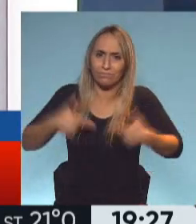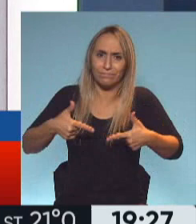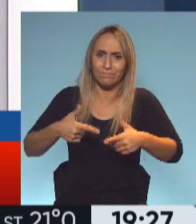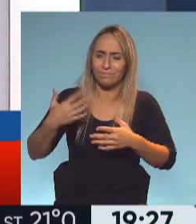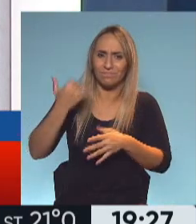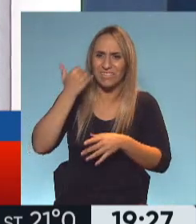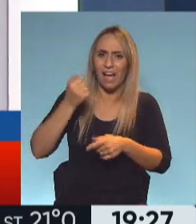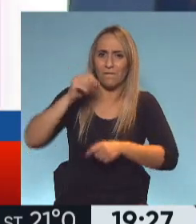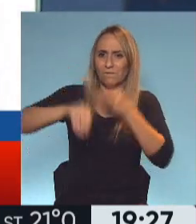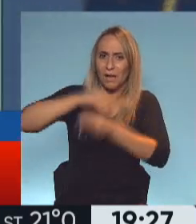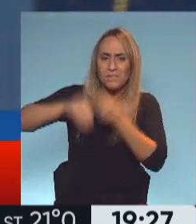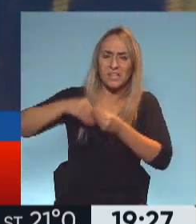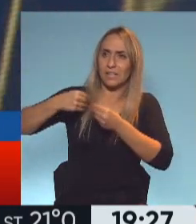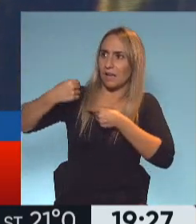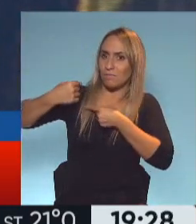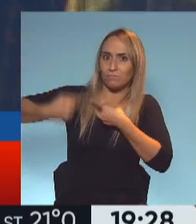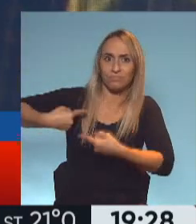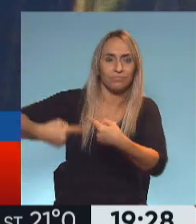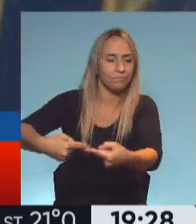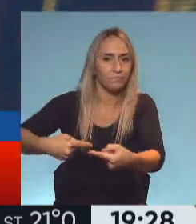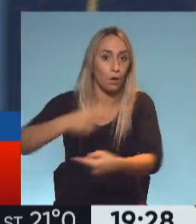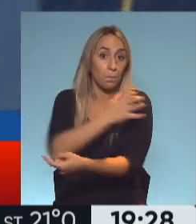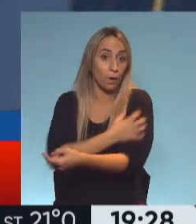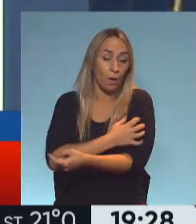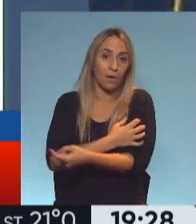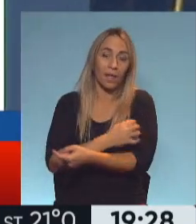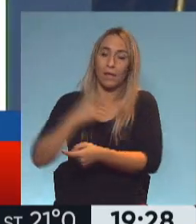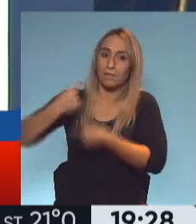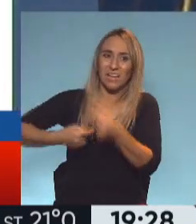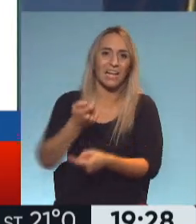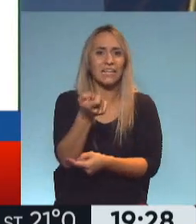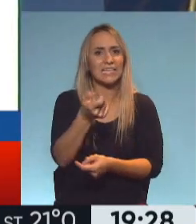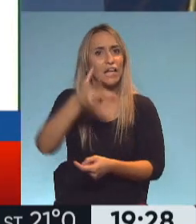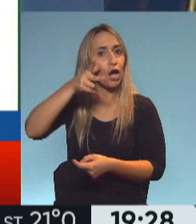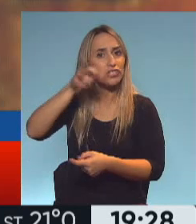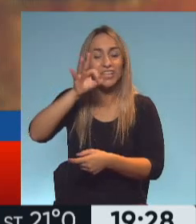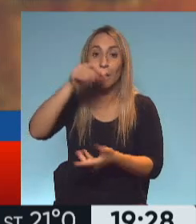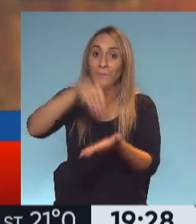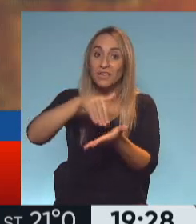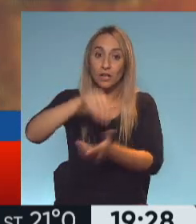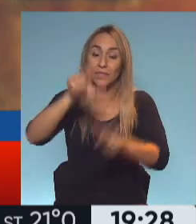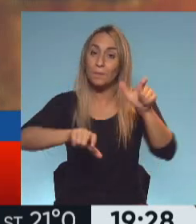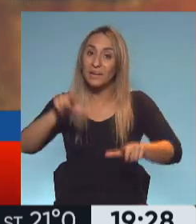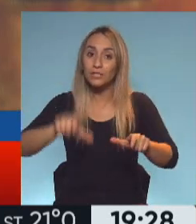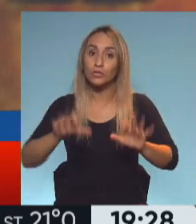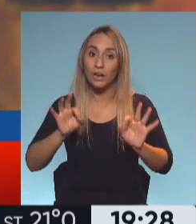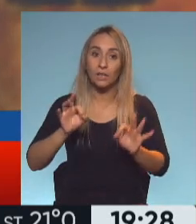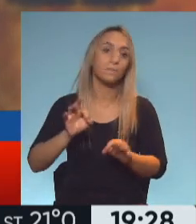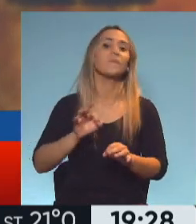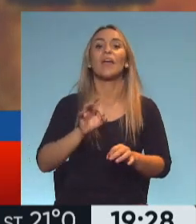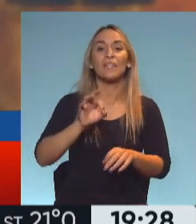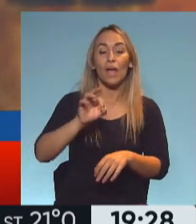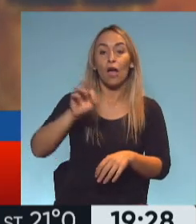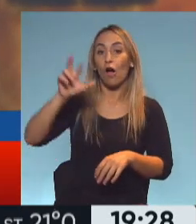de familias, de generaciones. En América Latina llega a casi 80 millones de personas. Llega a casi 80 millones de personas, 8 personas de